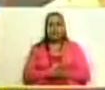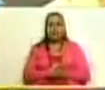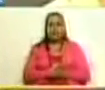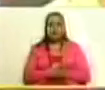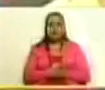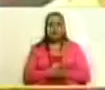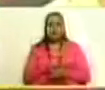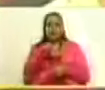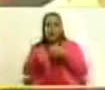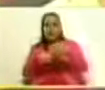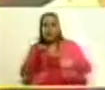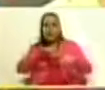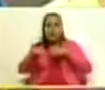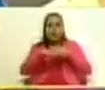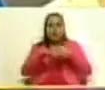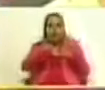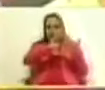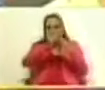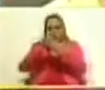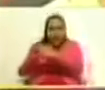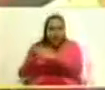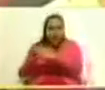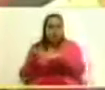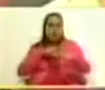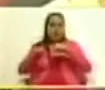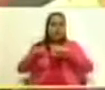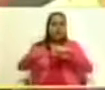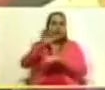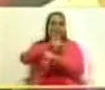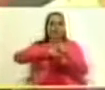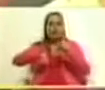Luego a los movimientos de barrio, a los movimientos de cultura,